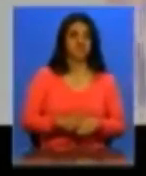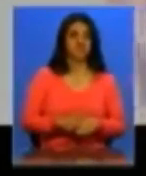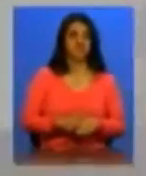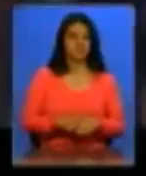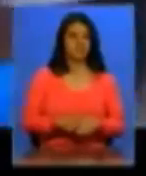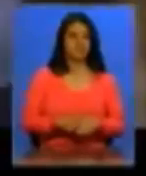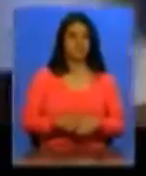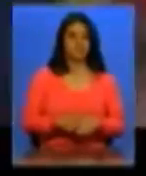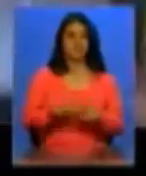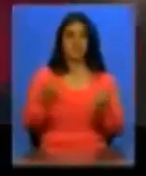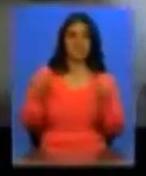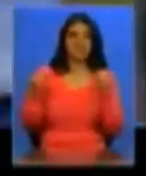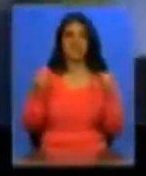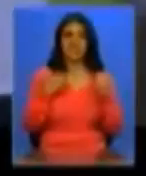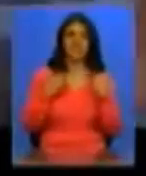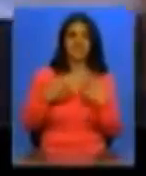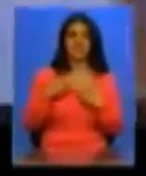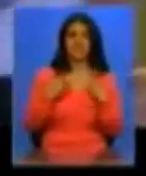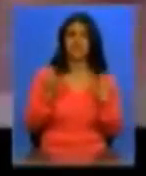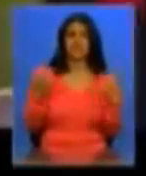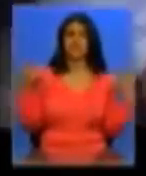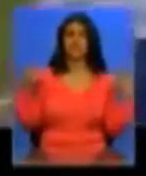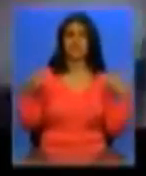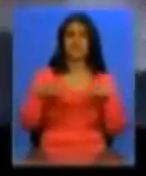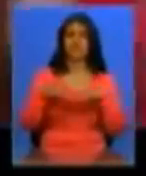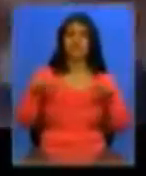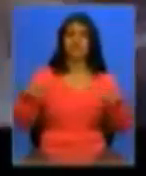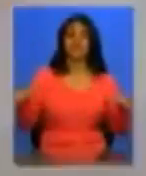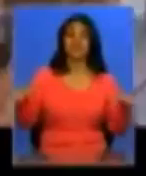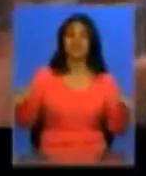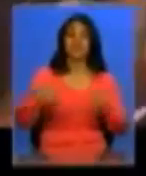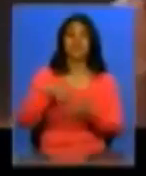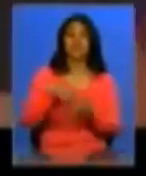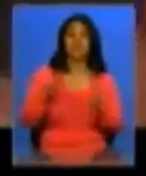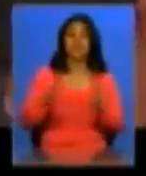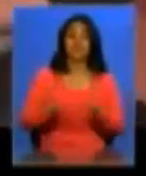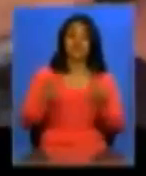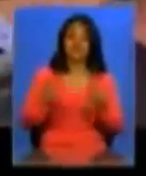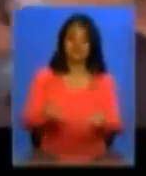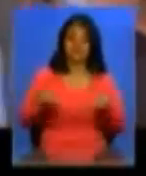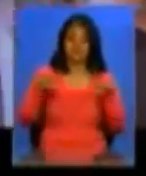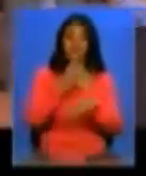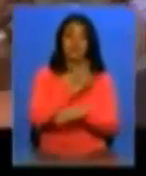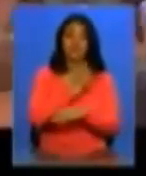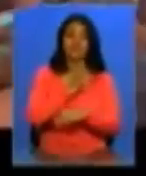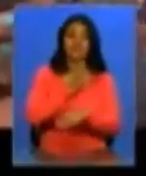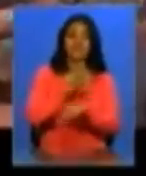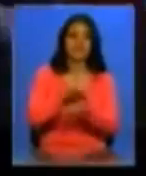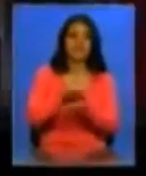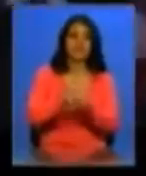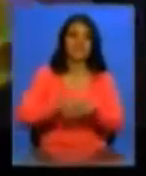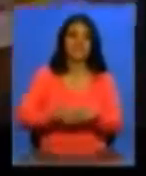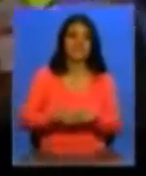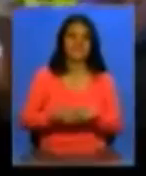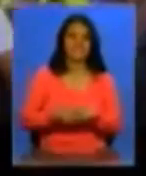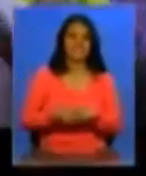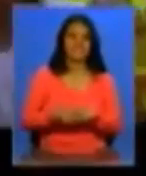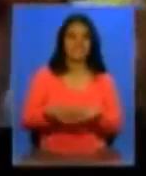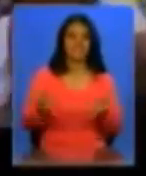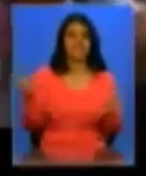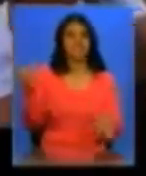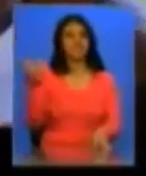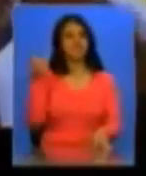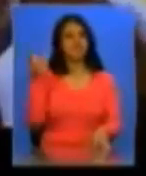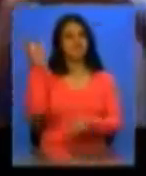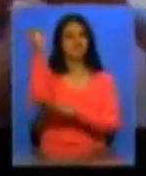Con mucha expectativa y emoción, cientos de estudiantes llegaron al auditorio de la Universidad Técnica de Machala para escuchar la